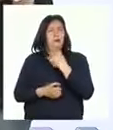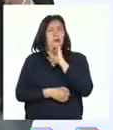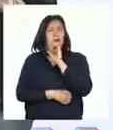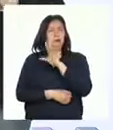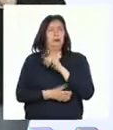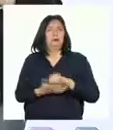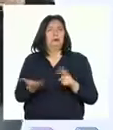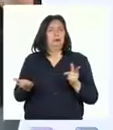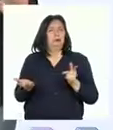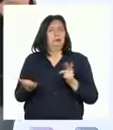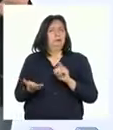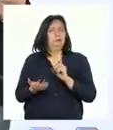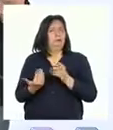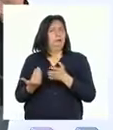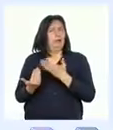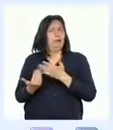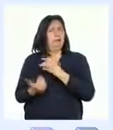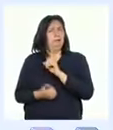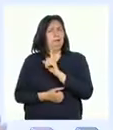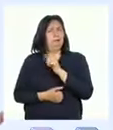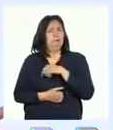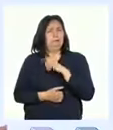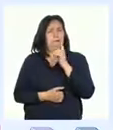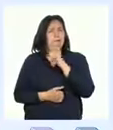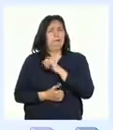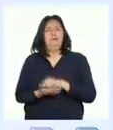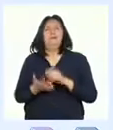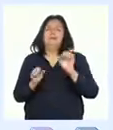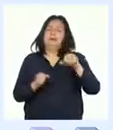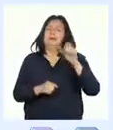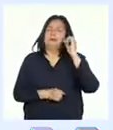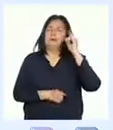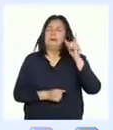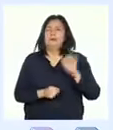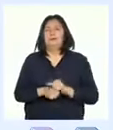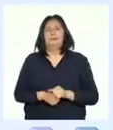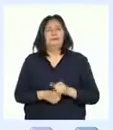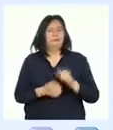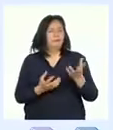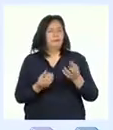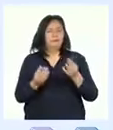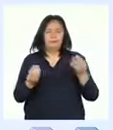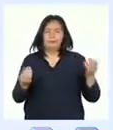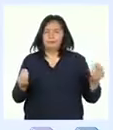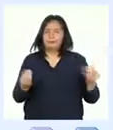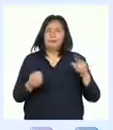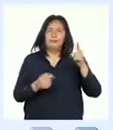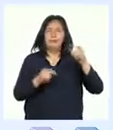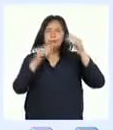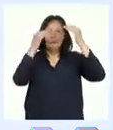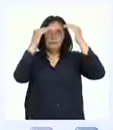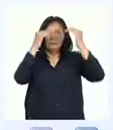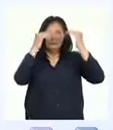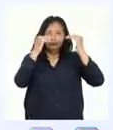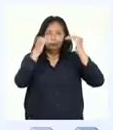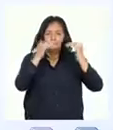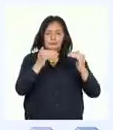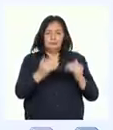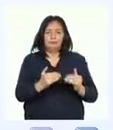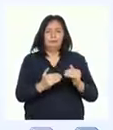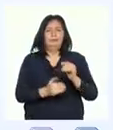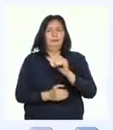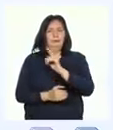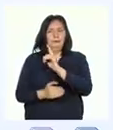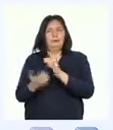diría que hacer el cálculo no fue nada sencillo. Entiendo, Pat. Sí, muchas partes de este proceso no